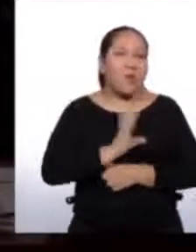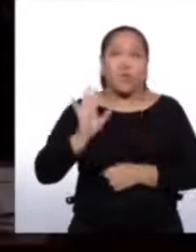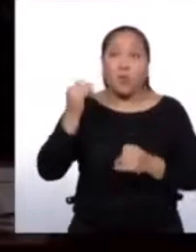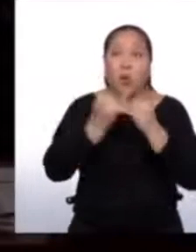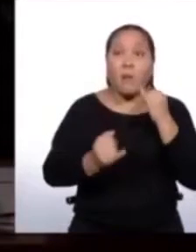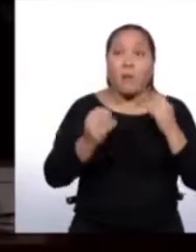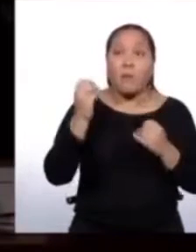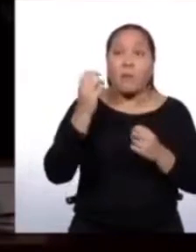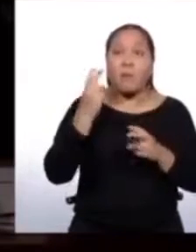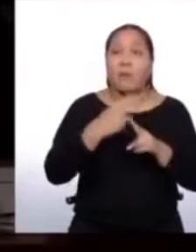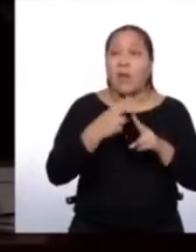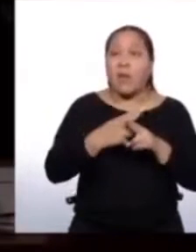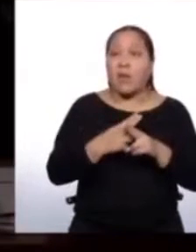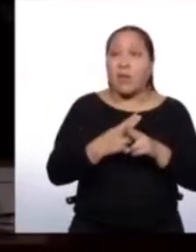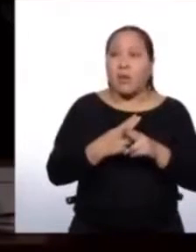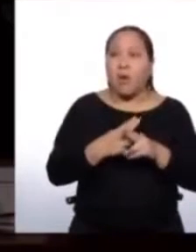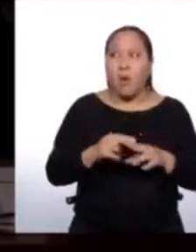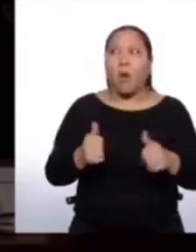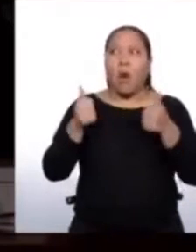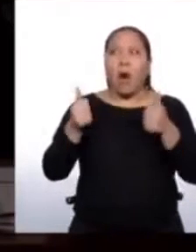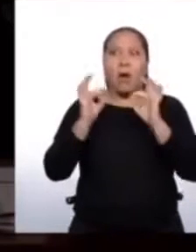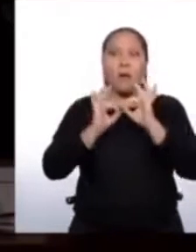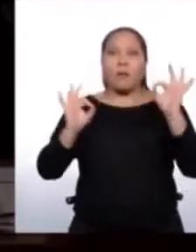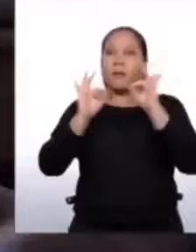un rumor rancio de nobleza.